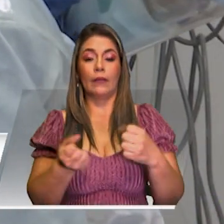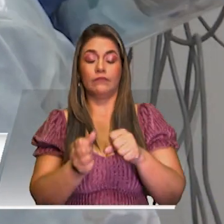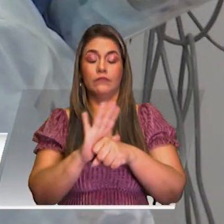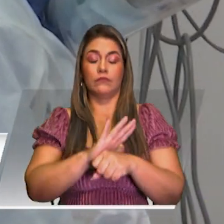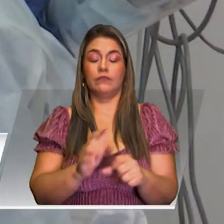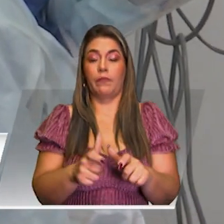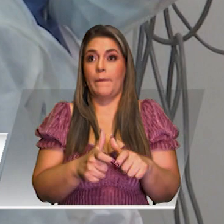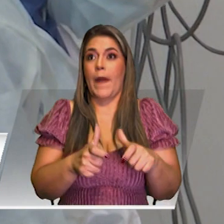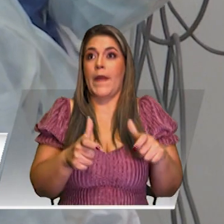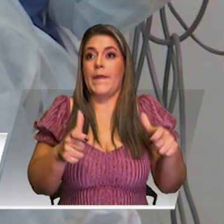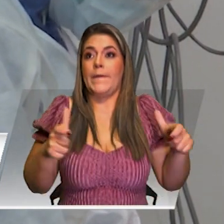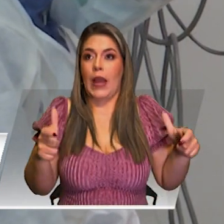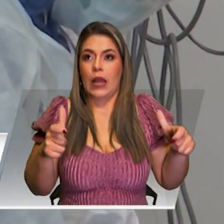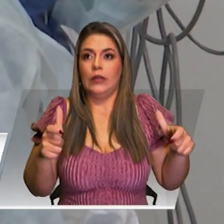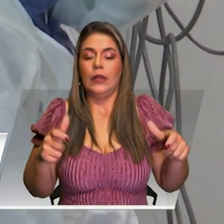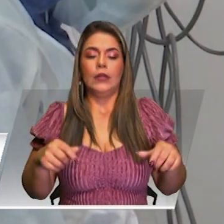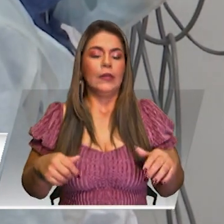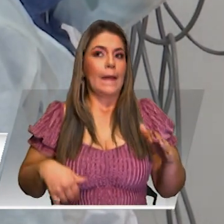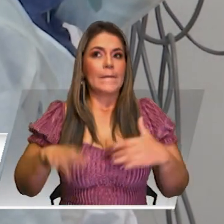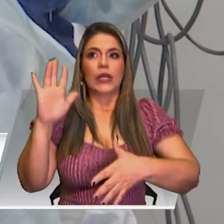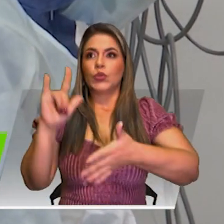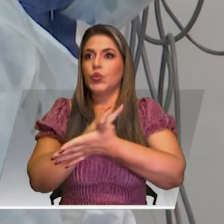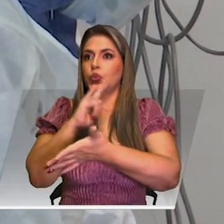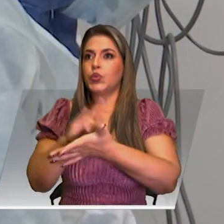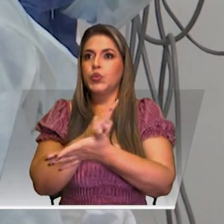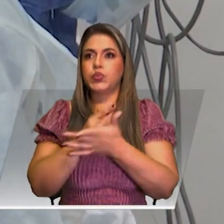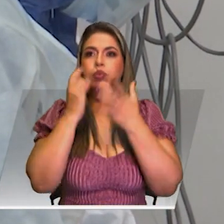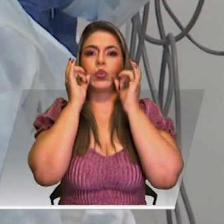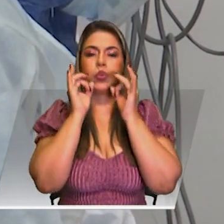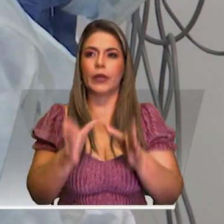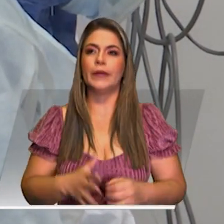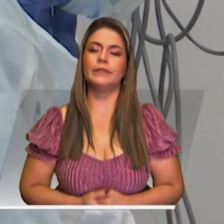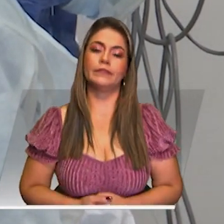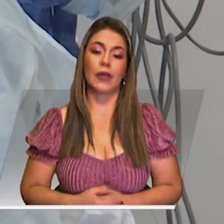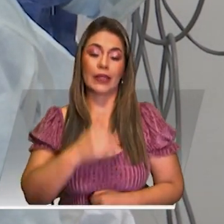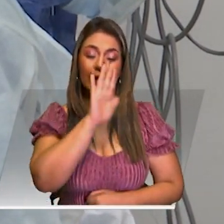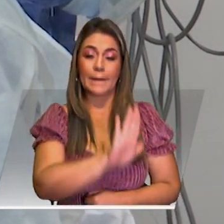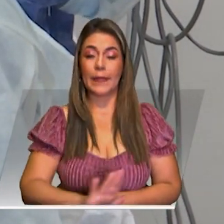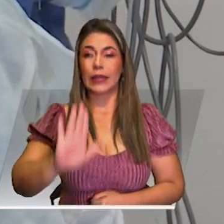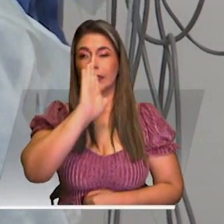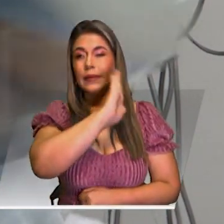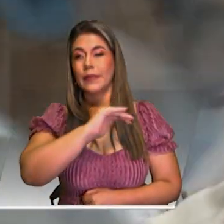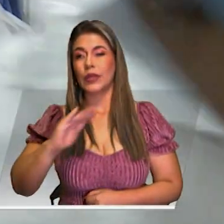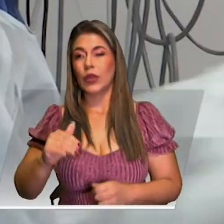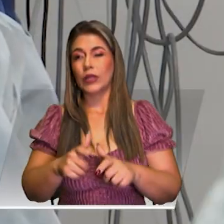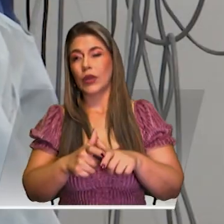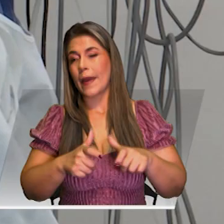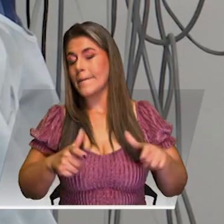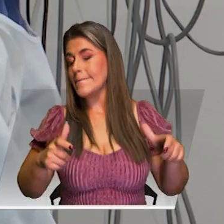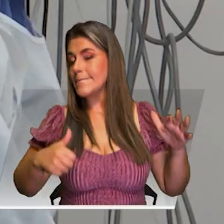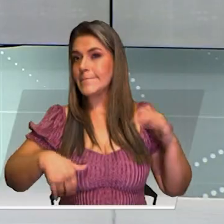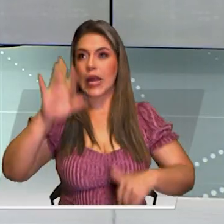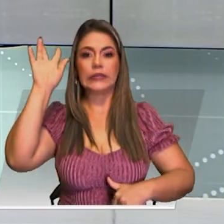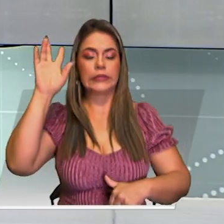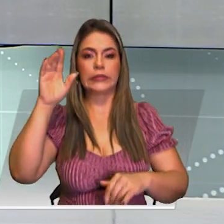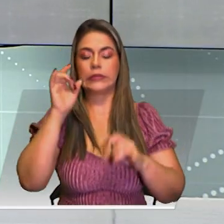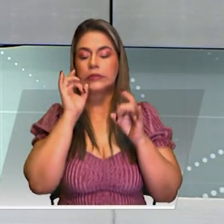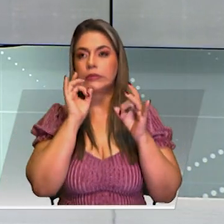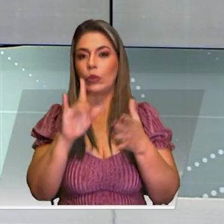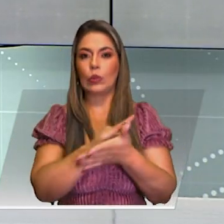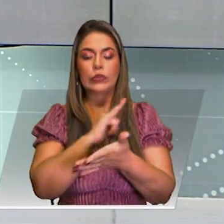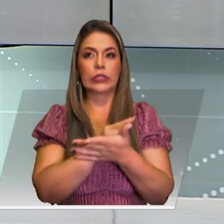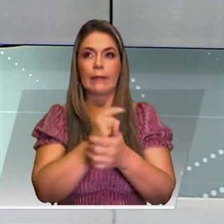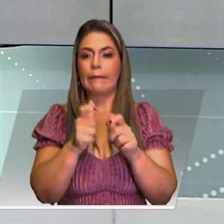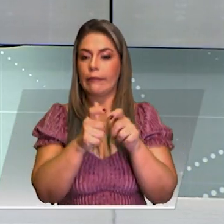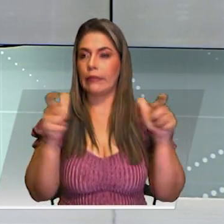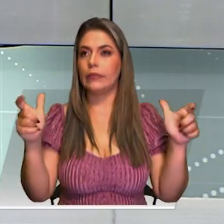en el país ha aumentado un 74%, pero en Antioquia el incremento se calcula en el 500%. Y es